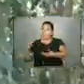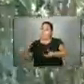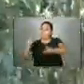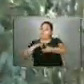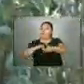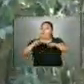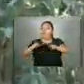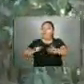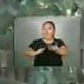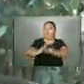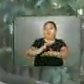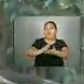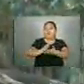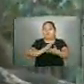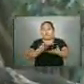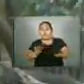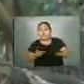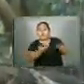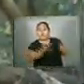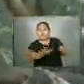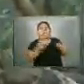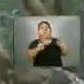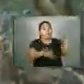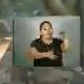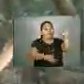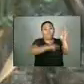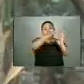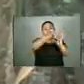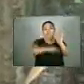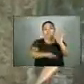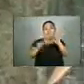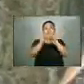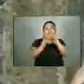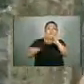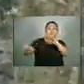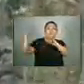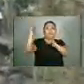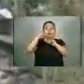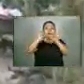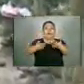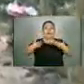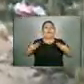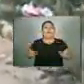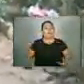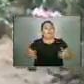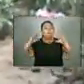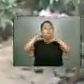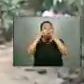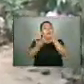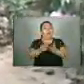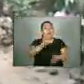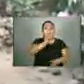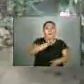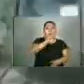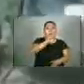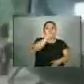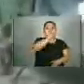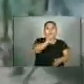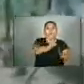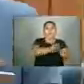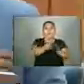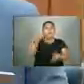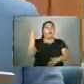permita acceder a las reparaciones dispuestas en la sentencia de la Corte Interamericana de Derechos Humanos del 25 de octubre de